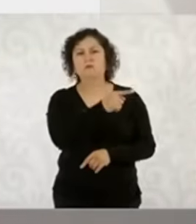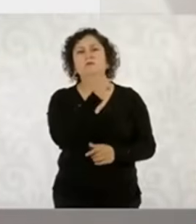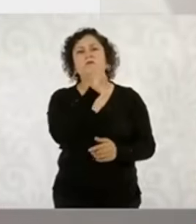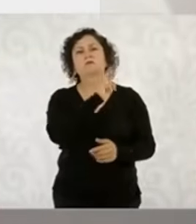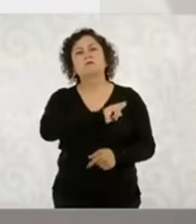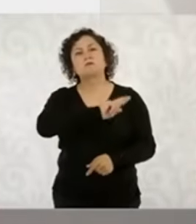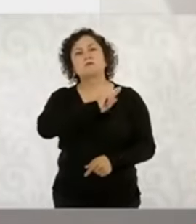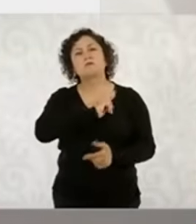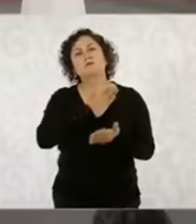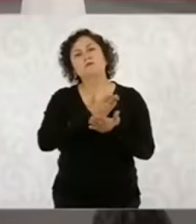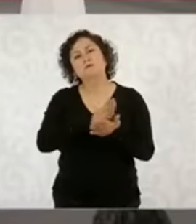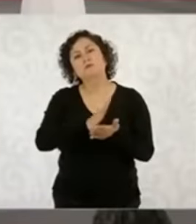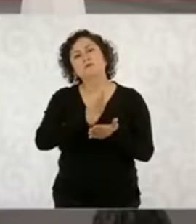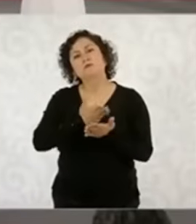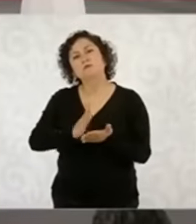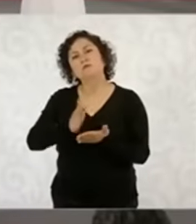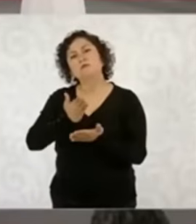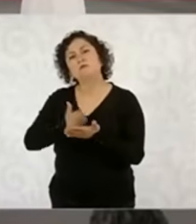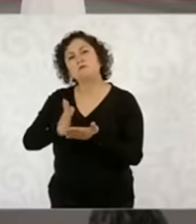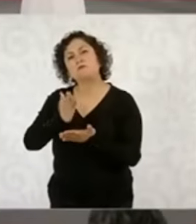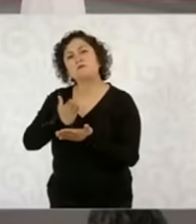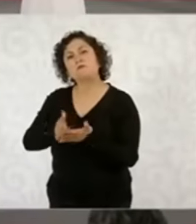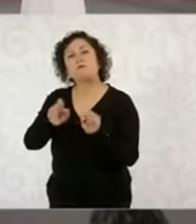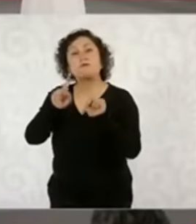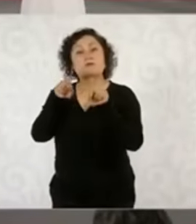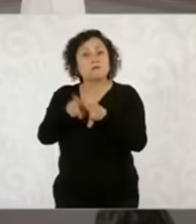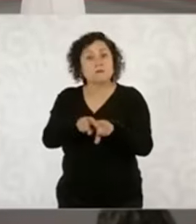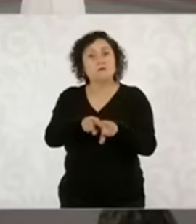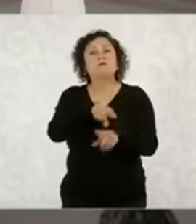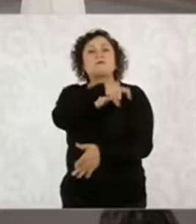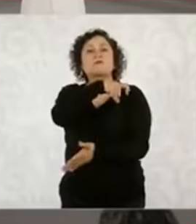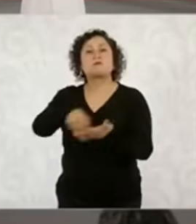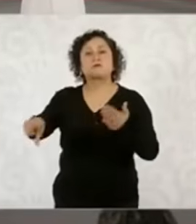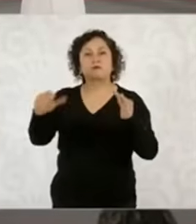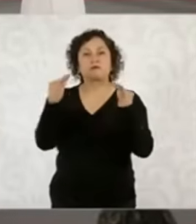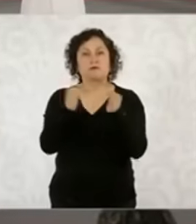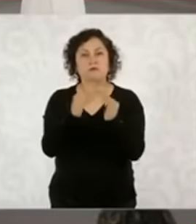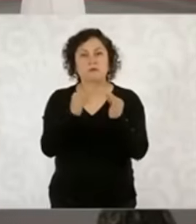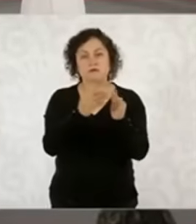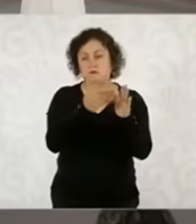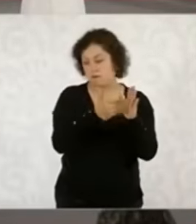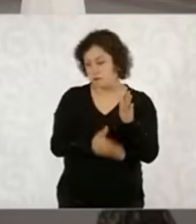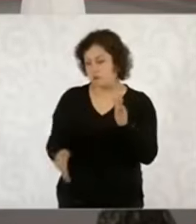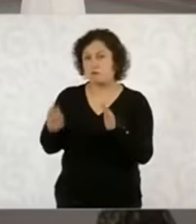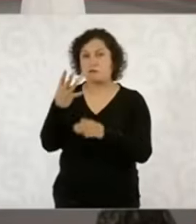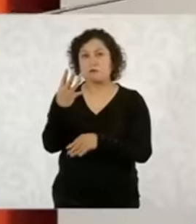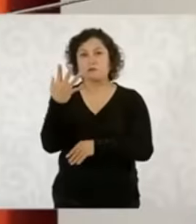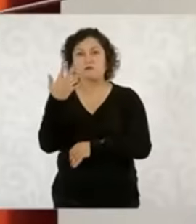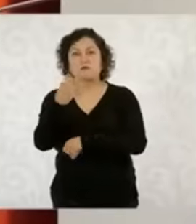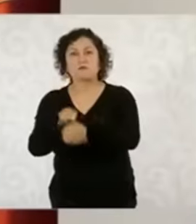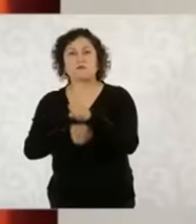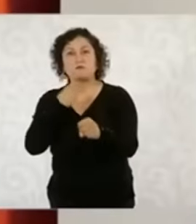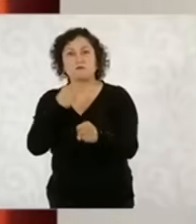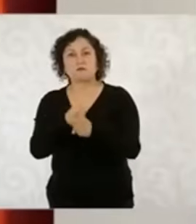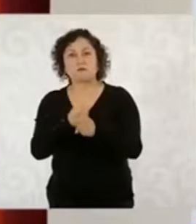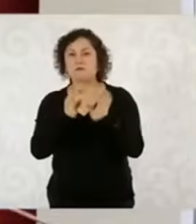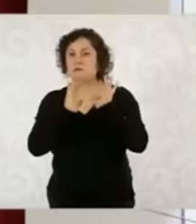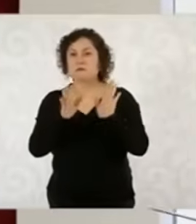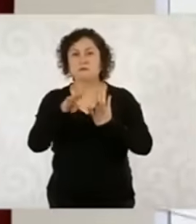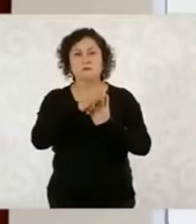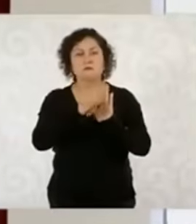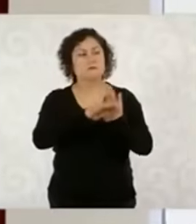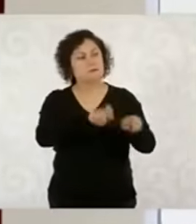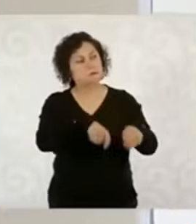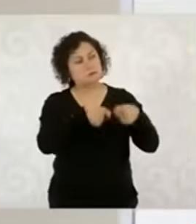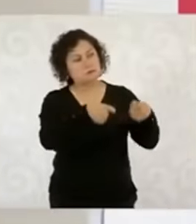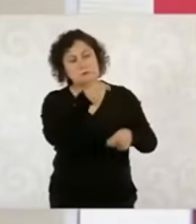vayan pagando la renta y al mismo tiempo la casa, y a los 4 o 5 años sean ya dueños de su